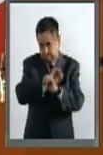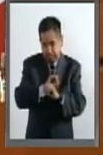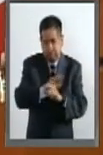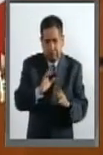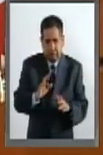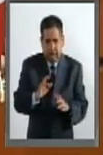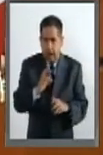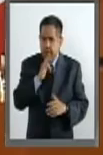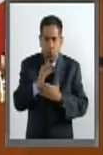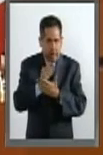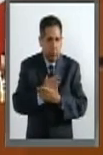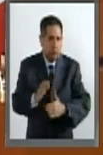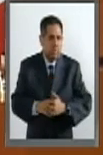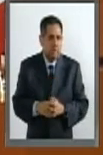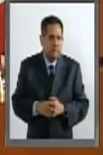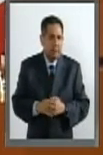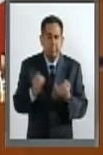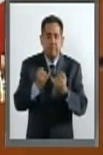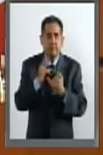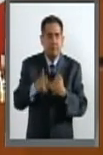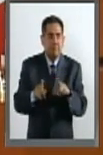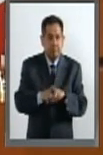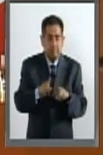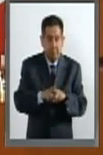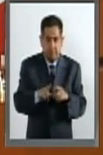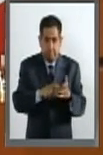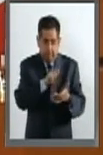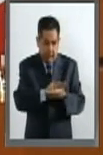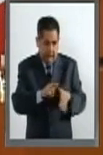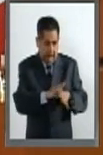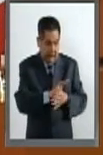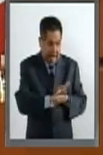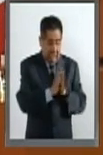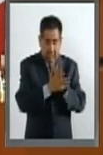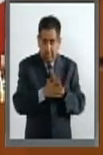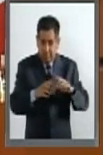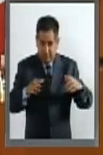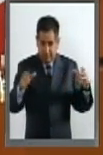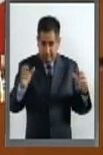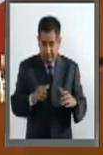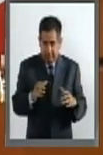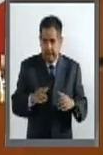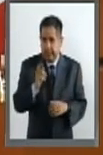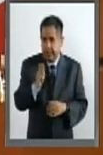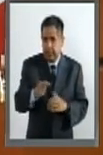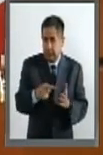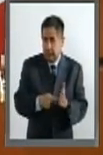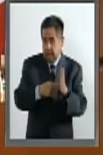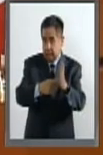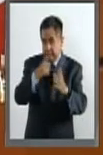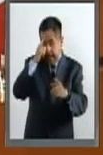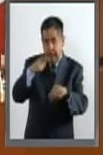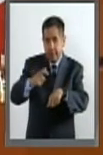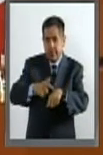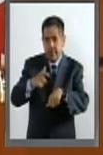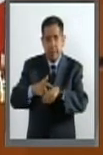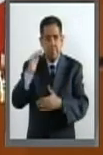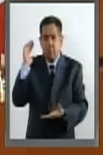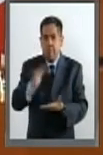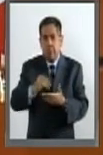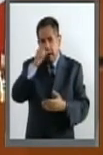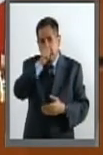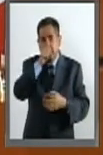las mismas. Al igual que la reforma para reducir el Congreso, esta reforma constitucional para acotar los tiempos de